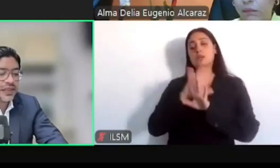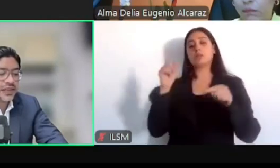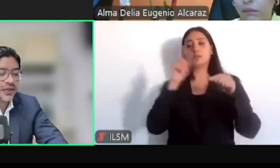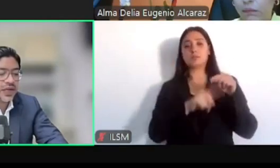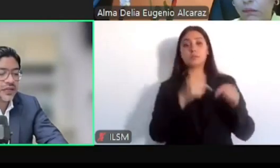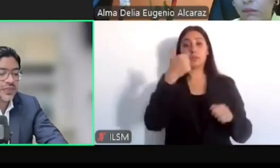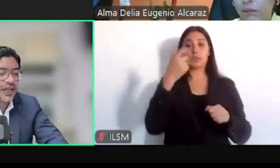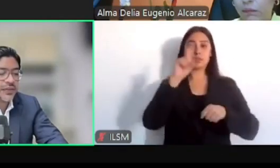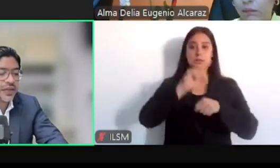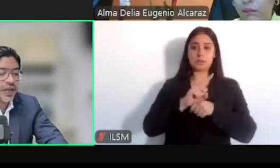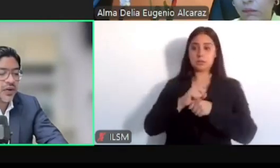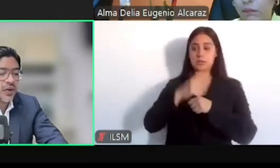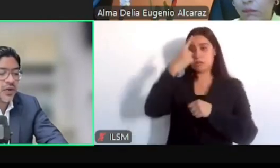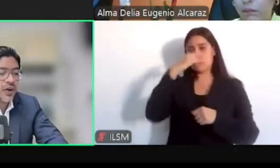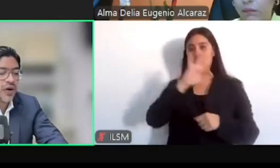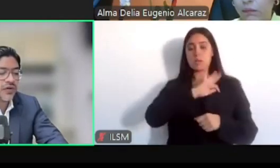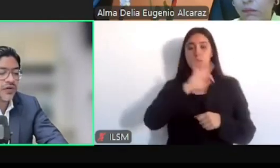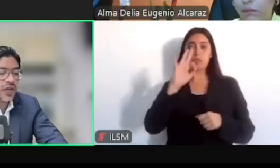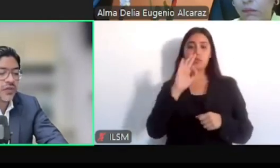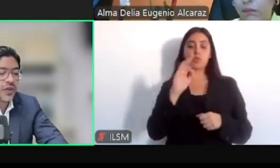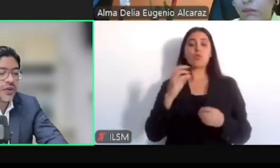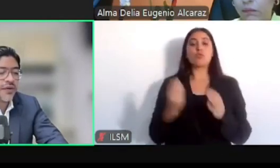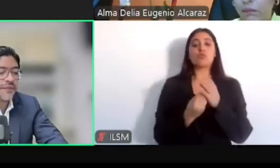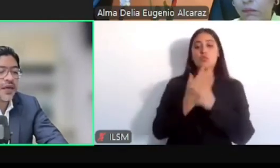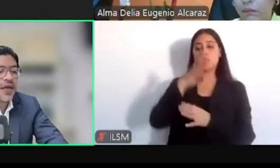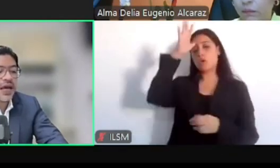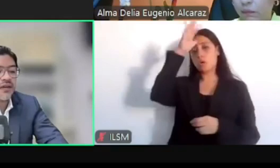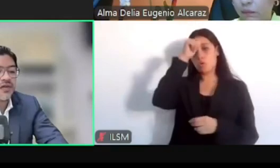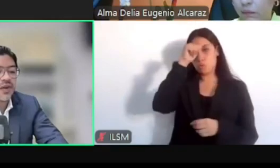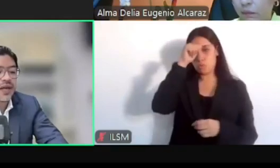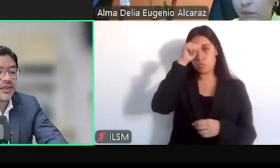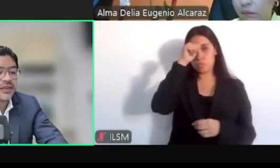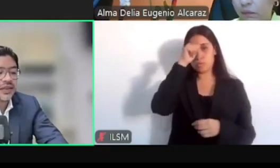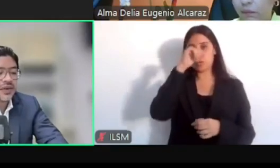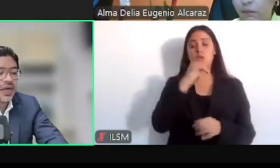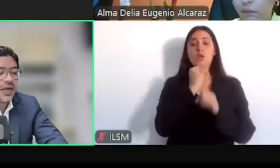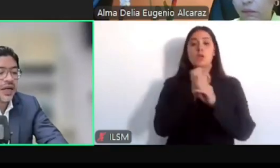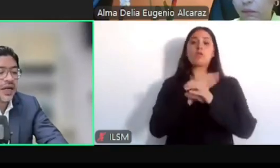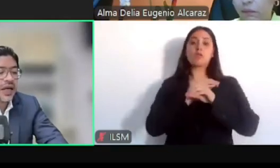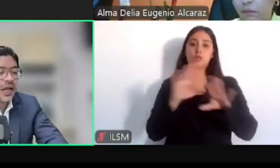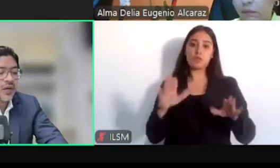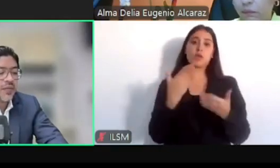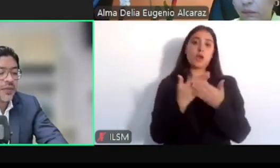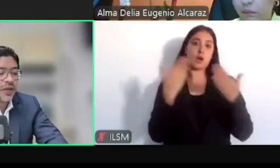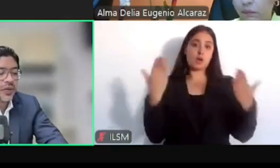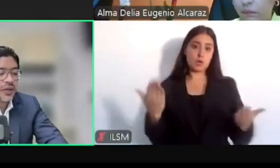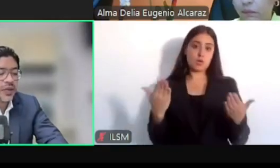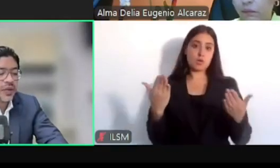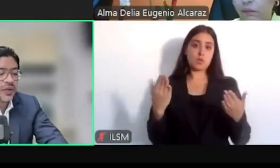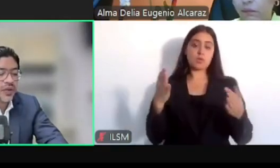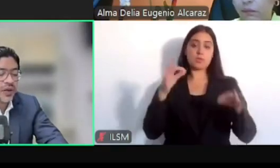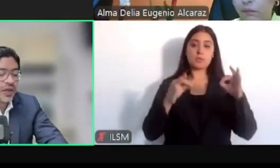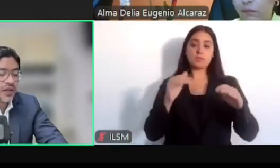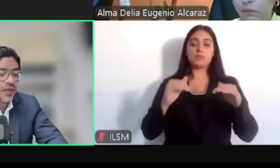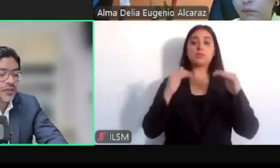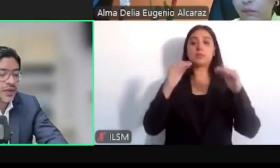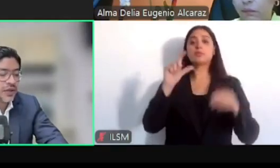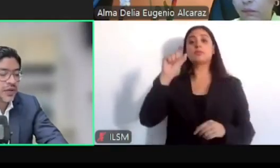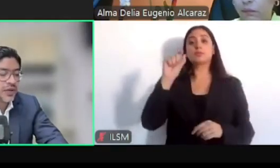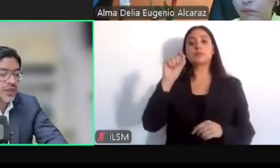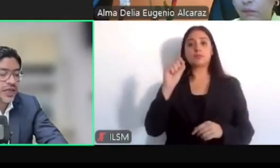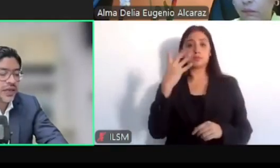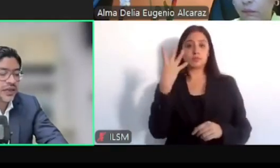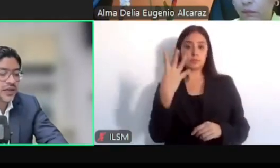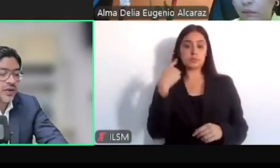naturales para que emitiera un nuevo acuerdo fundado y motivado e informar a este tribunal el cumplimiento 24 dentro de las